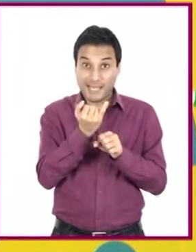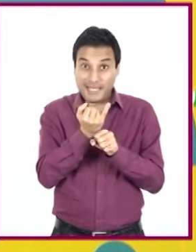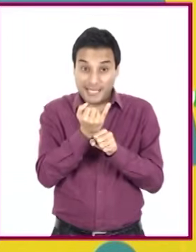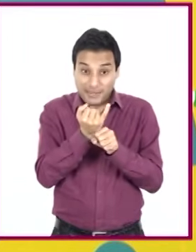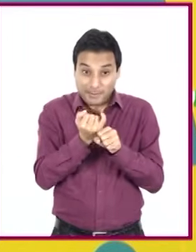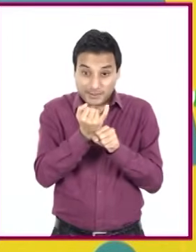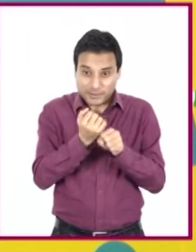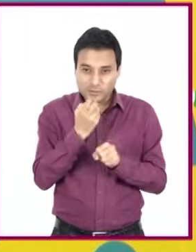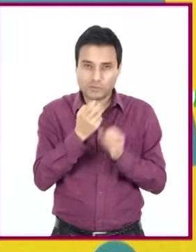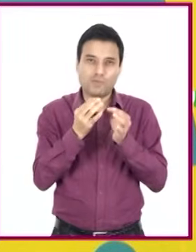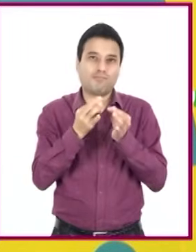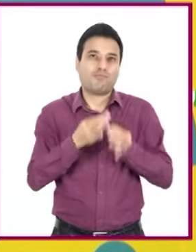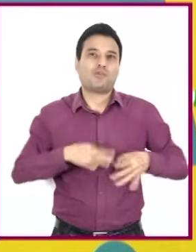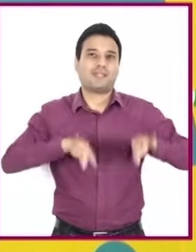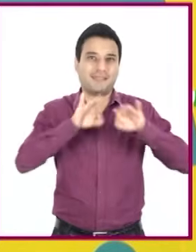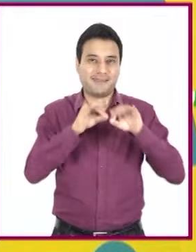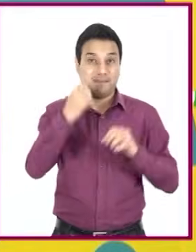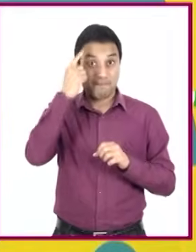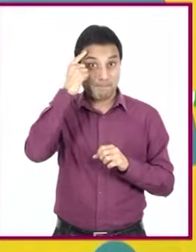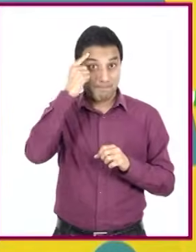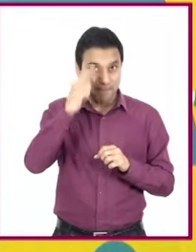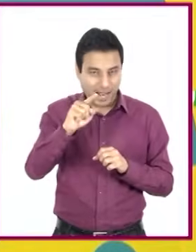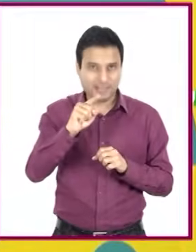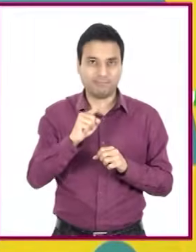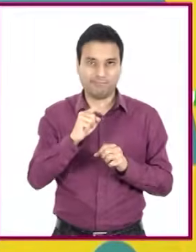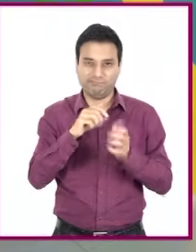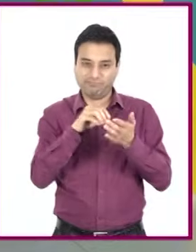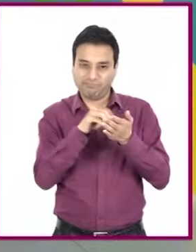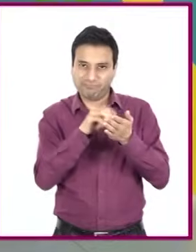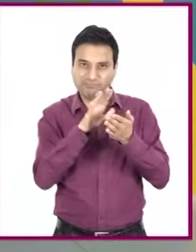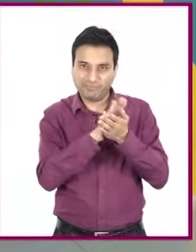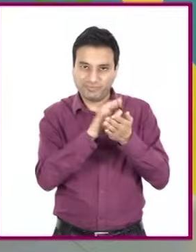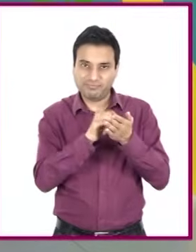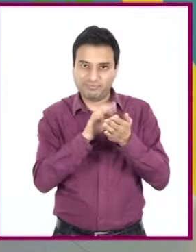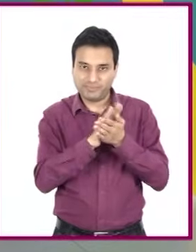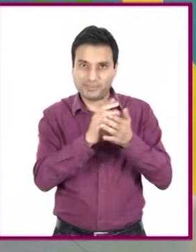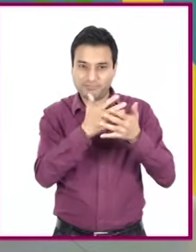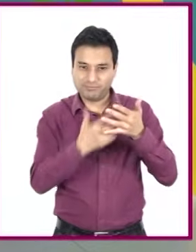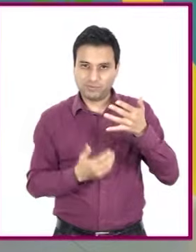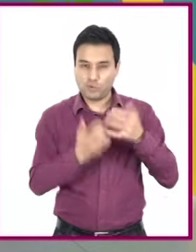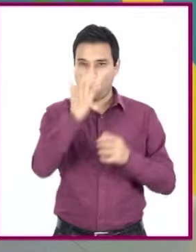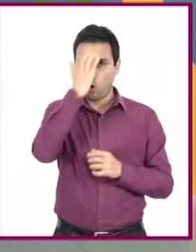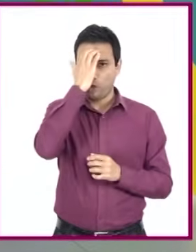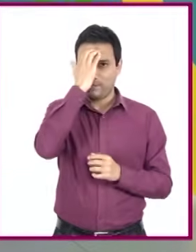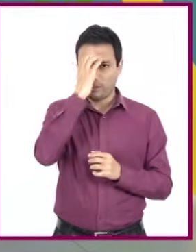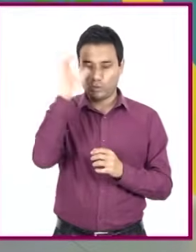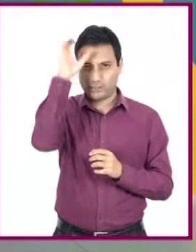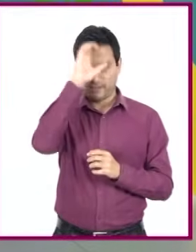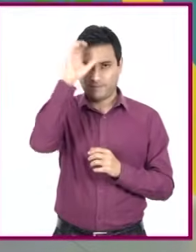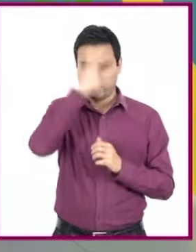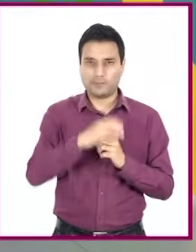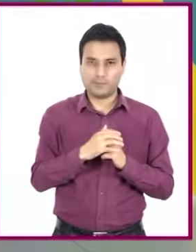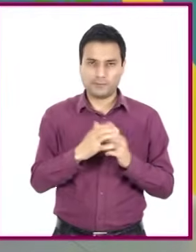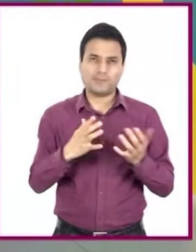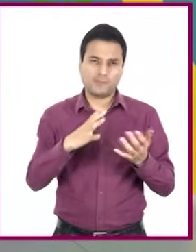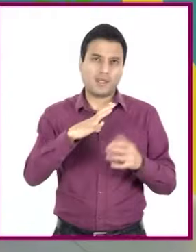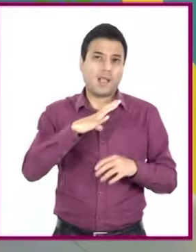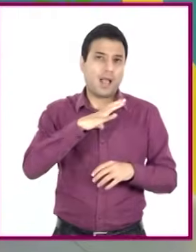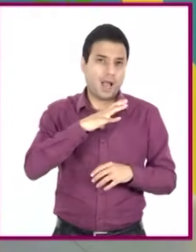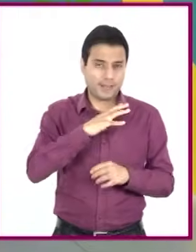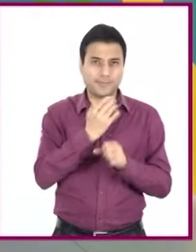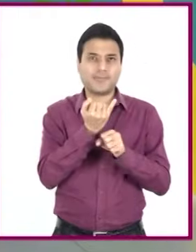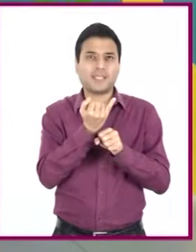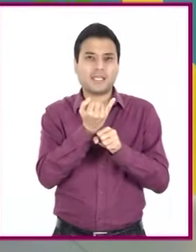parte prioritaria para construir el conocimiento científico. Y aunque a veces se desarrollan grandes investigaciones para